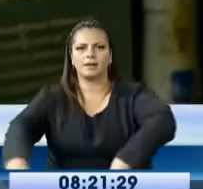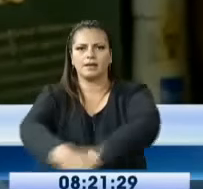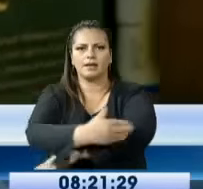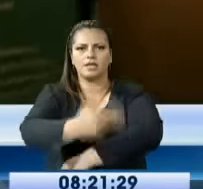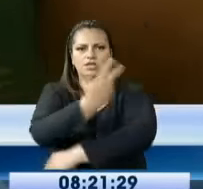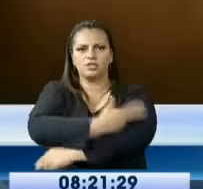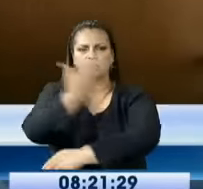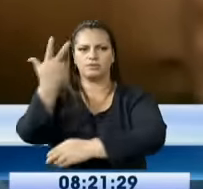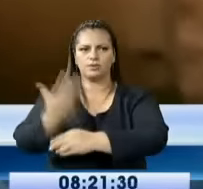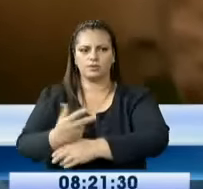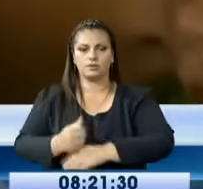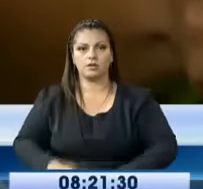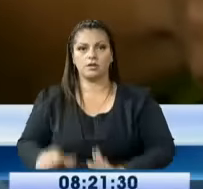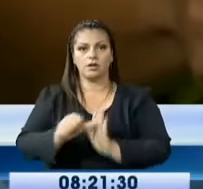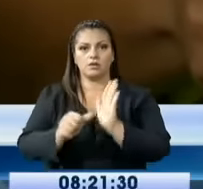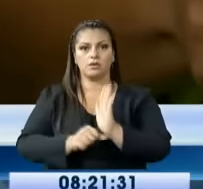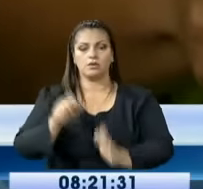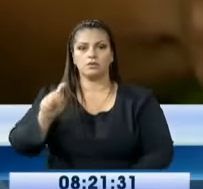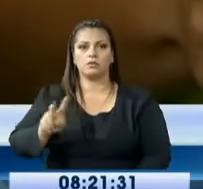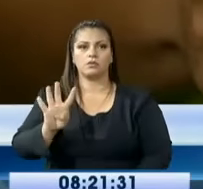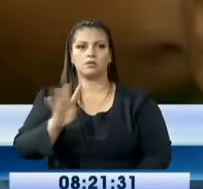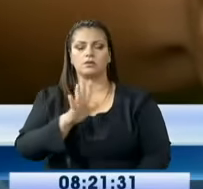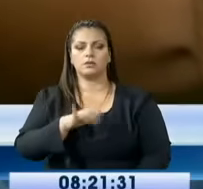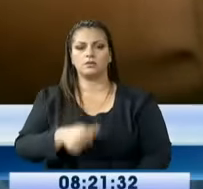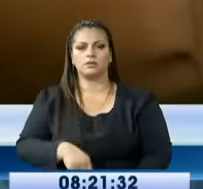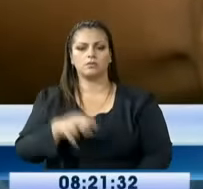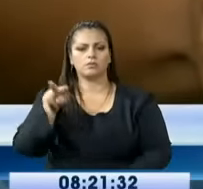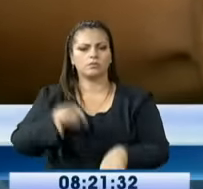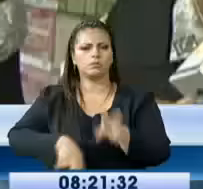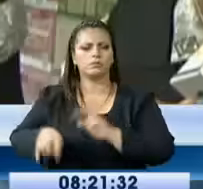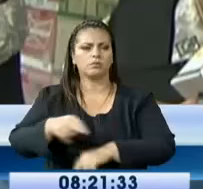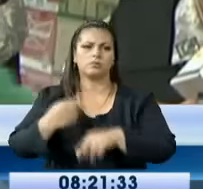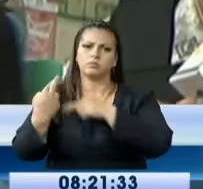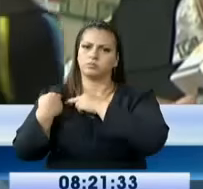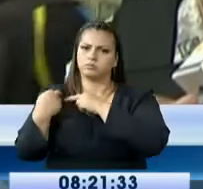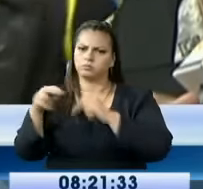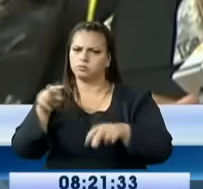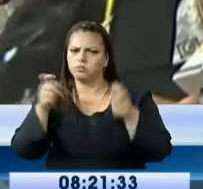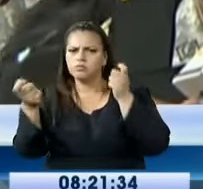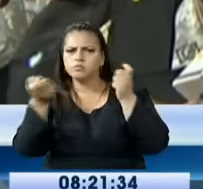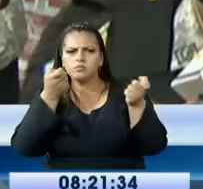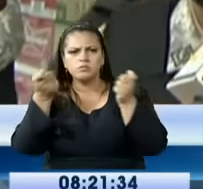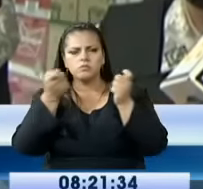Código Orgánico de Producción, Comercio e Inversiones, tiene la potestad de realizar este tipo de controles